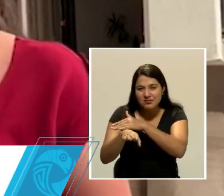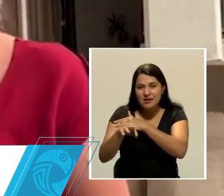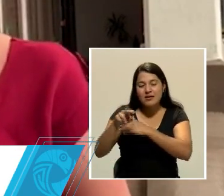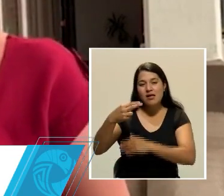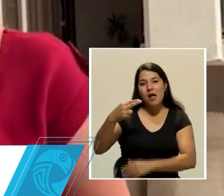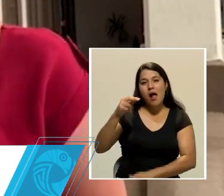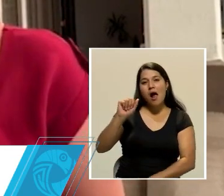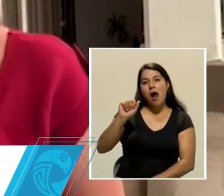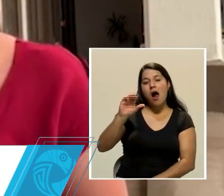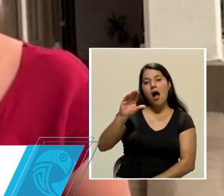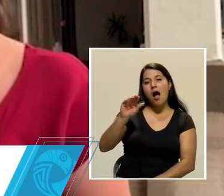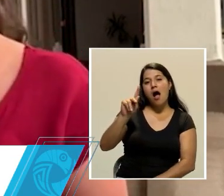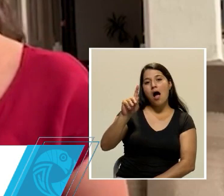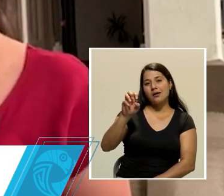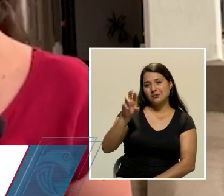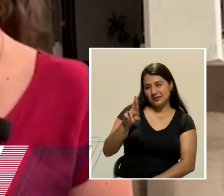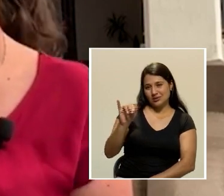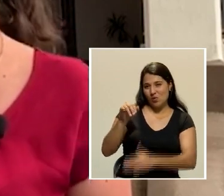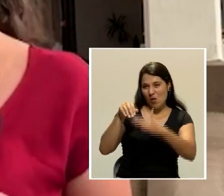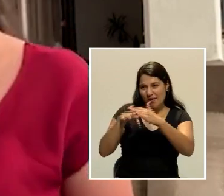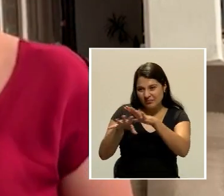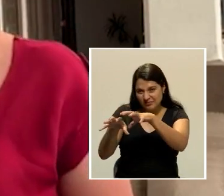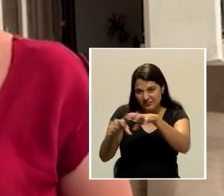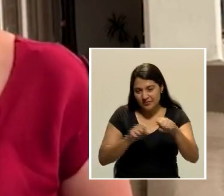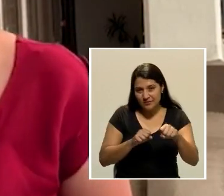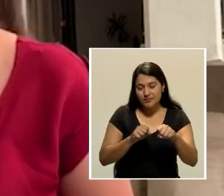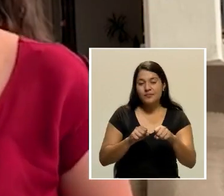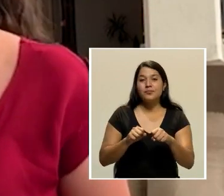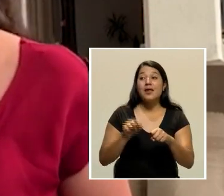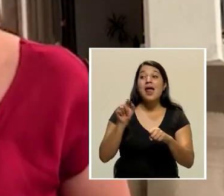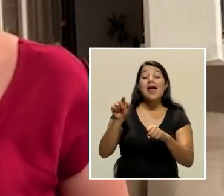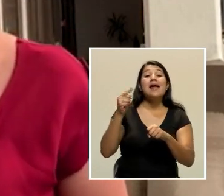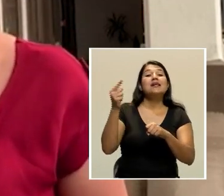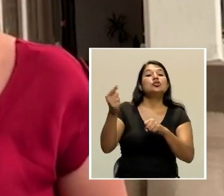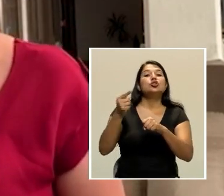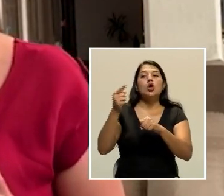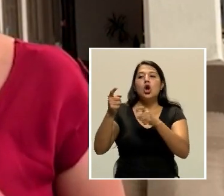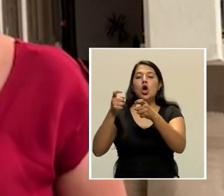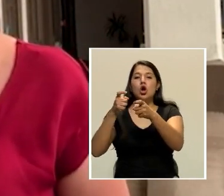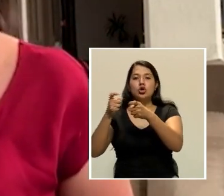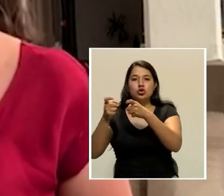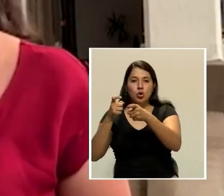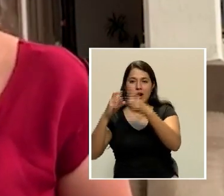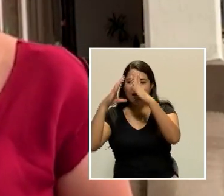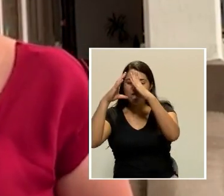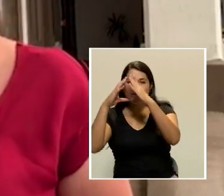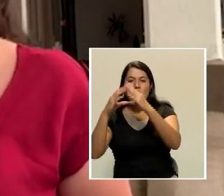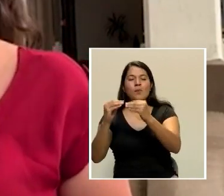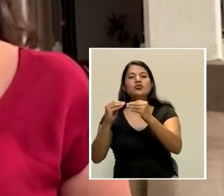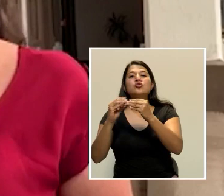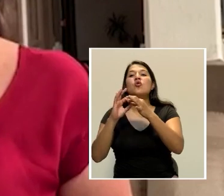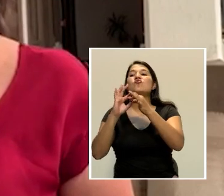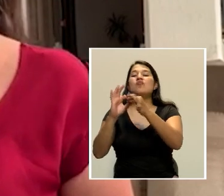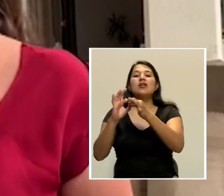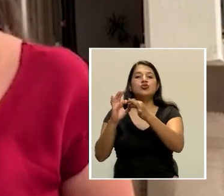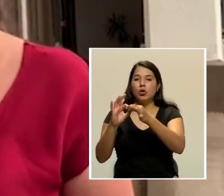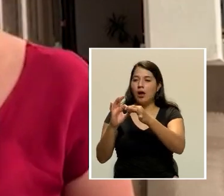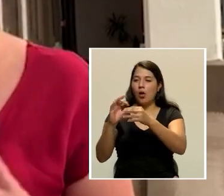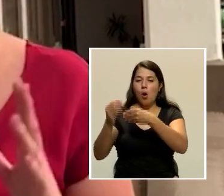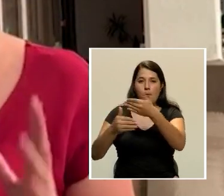al monto de las transacciones que se debieron realizar en este periodo. Uno de los servidores de nuestro proveedor en Miami fue vulnerado.